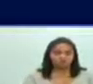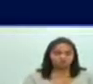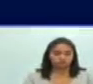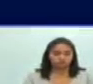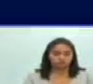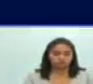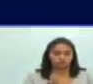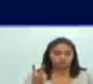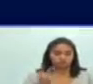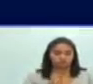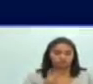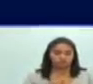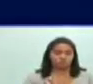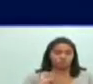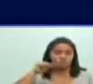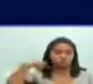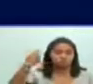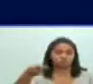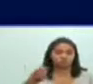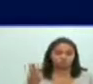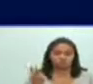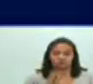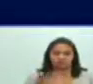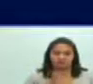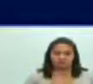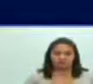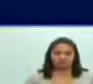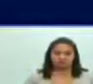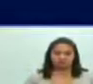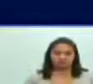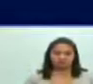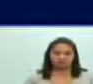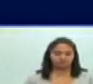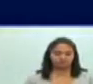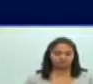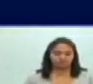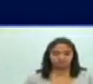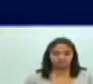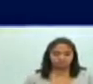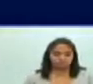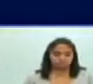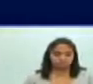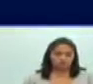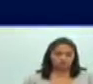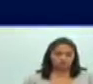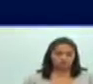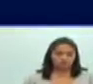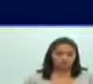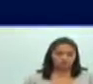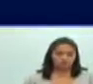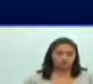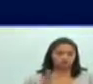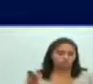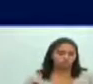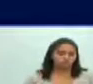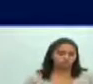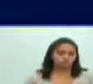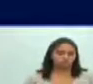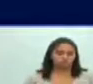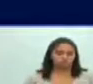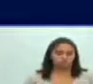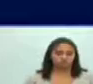la tercera, y también admiten los plurales. Casi siempre o generalmente hacen